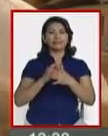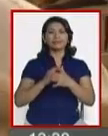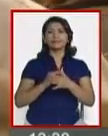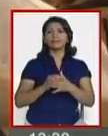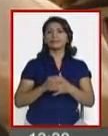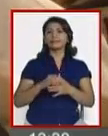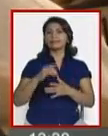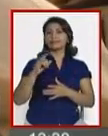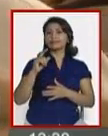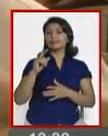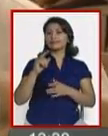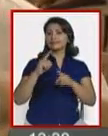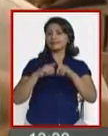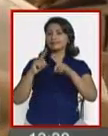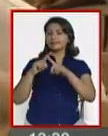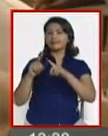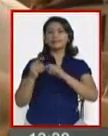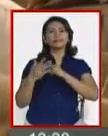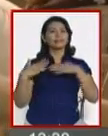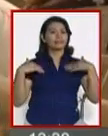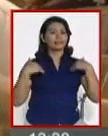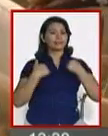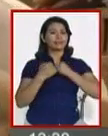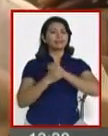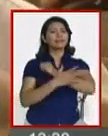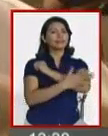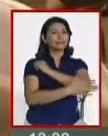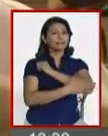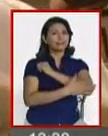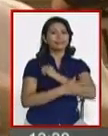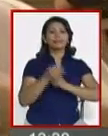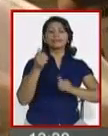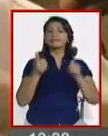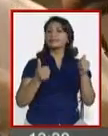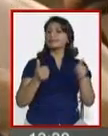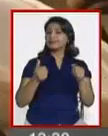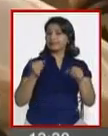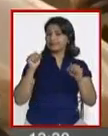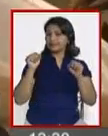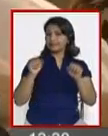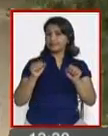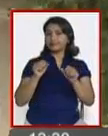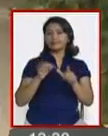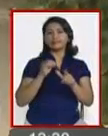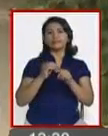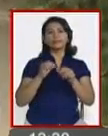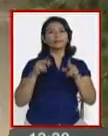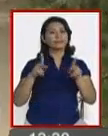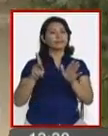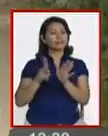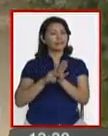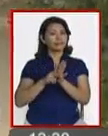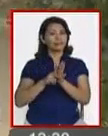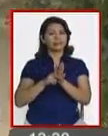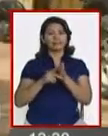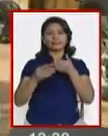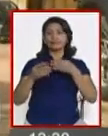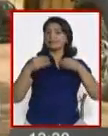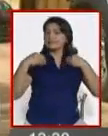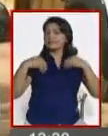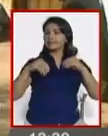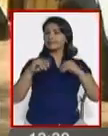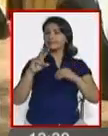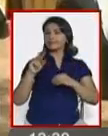el hochi, el tatul, la cola de lagarto, cuáles están prohibidos o cuáles están permitidos. Porque las cabañas del río Piraí no